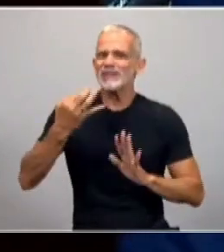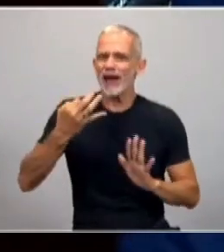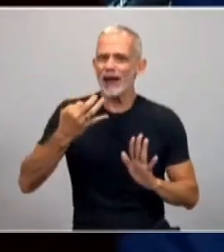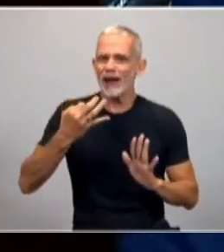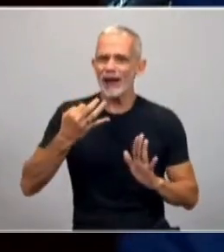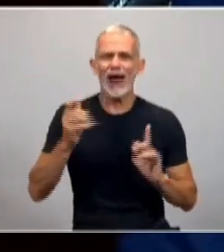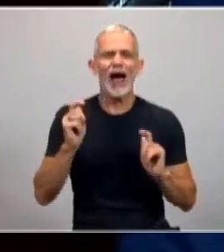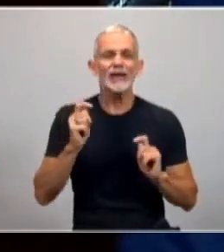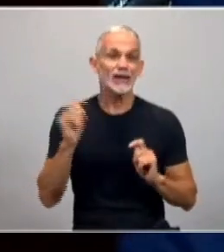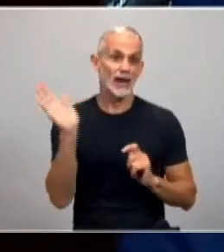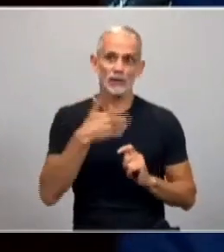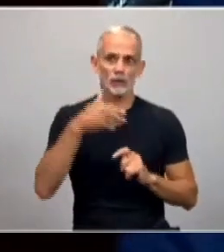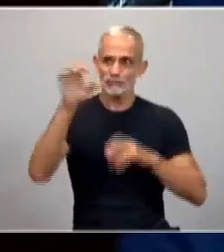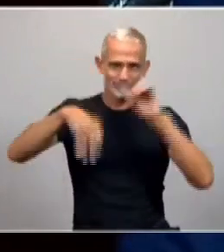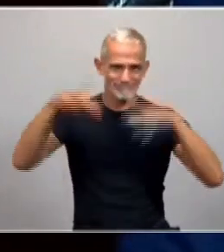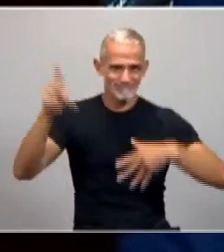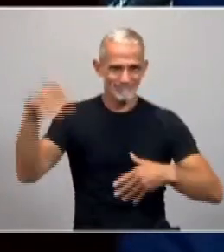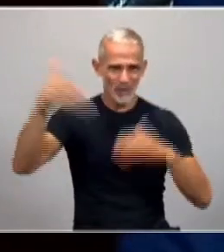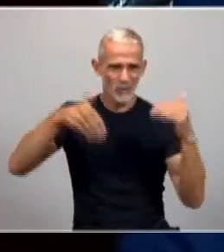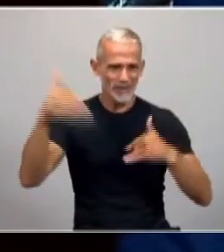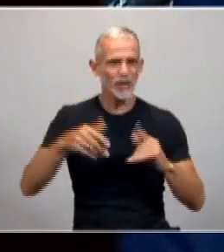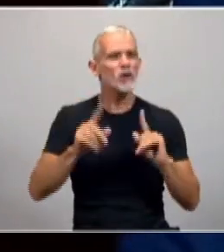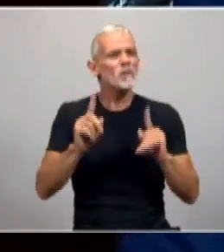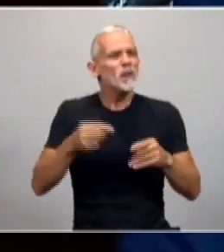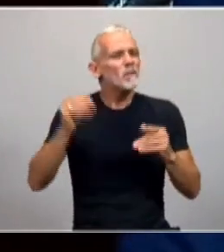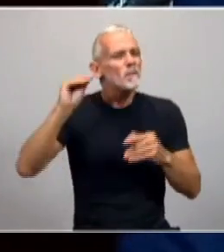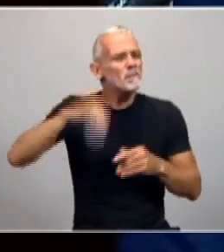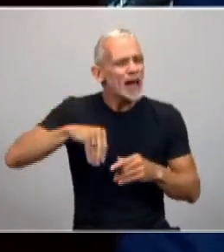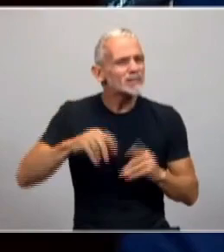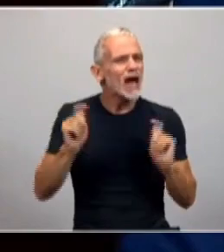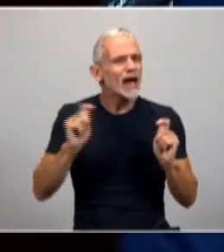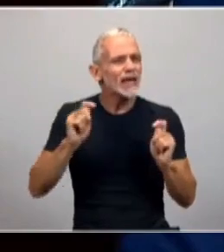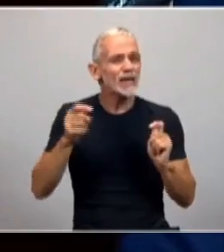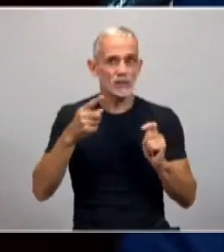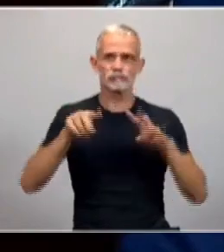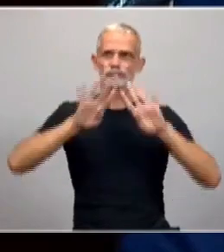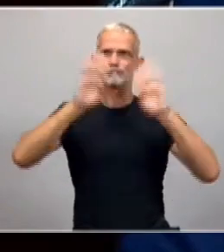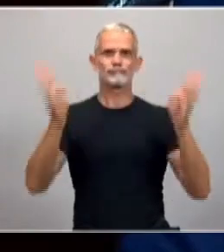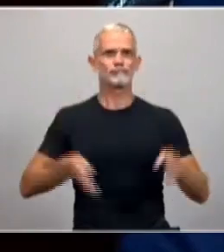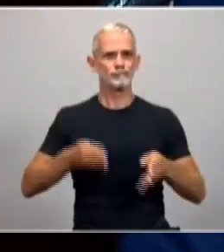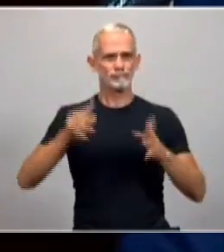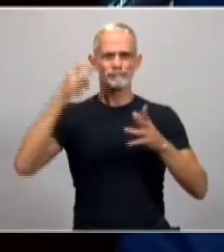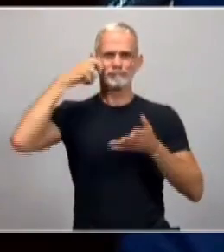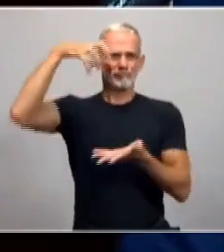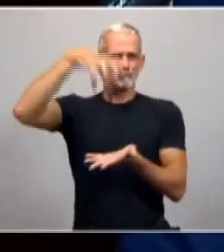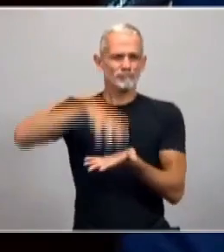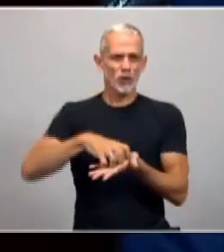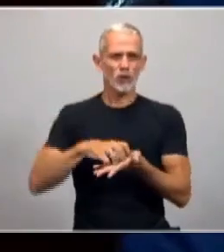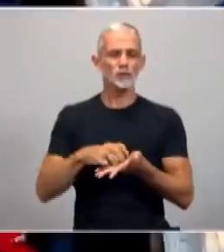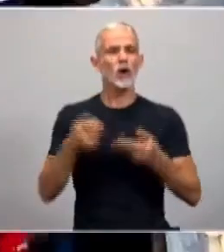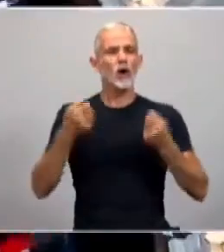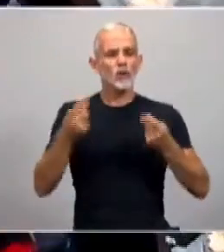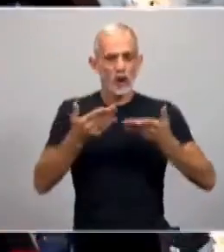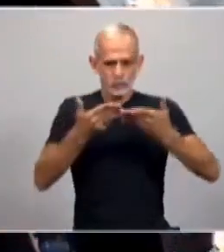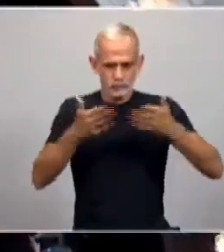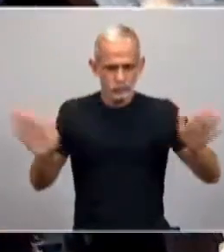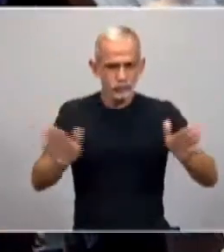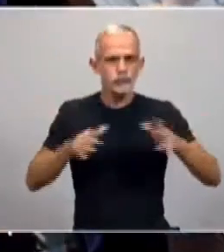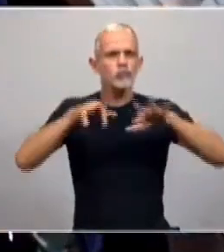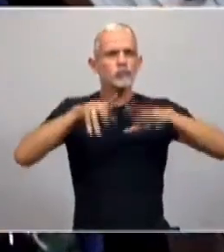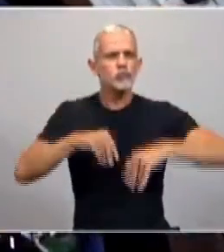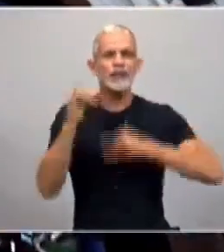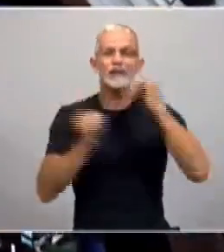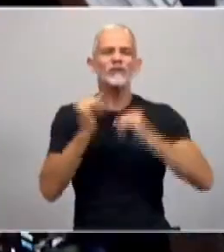especial a todos los presentes, pero particularmente a esta legislatura por haberme habilitado a realizar mi informe en